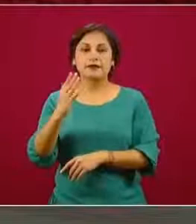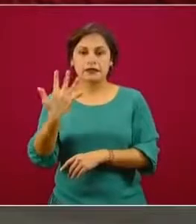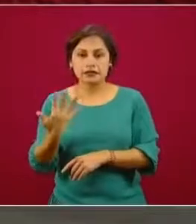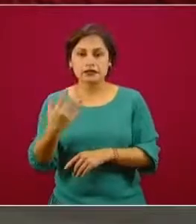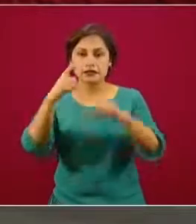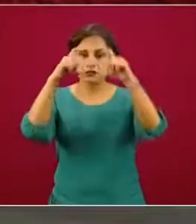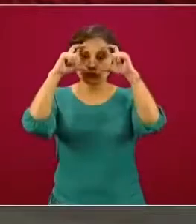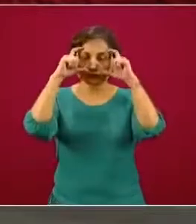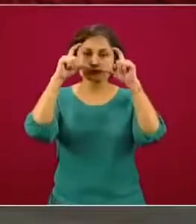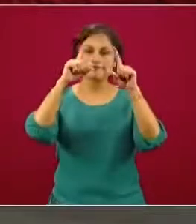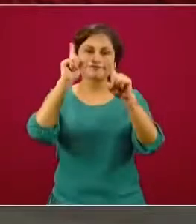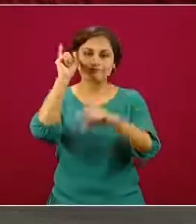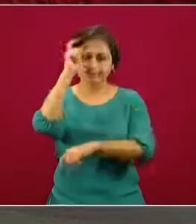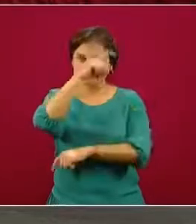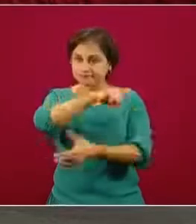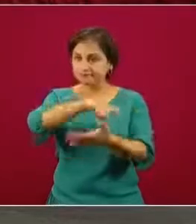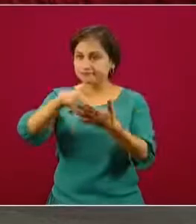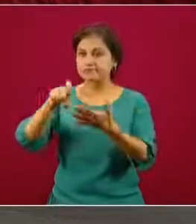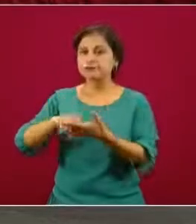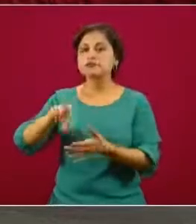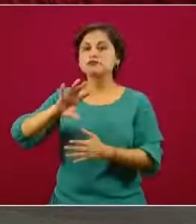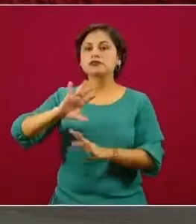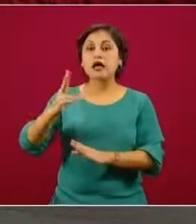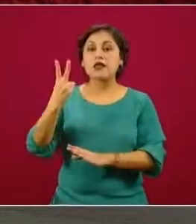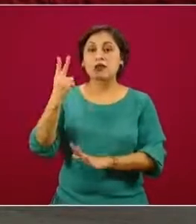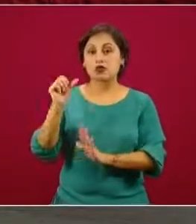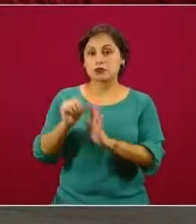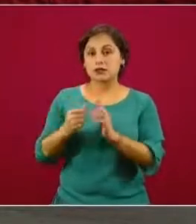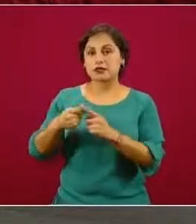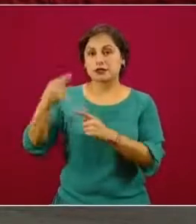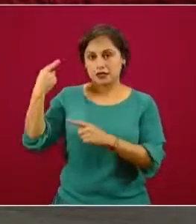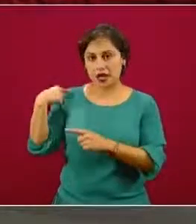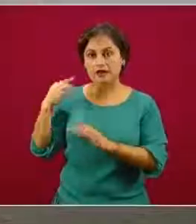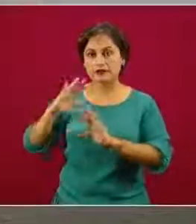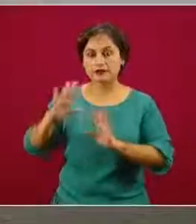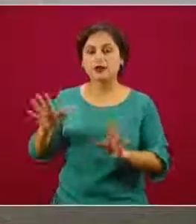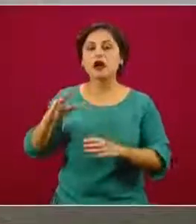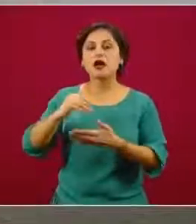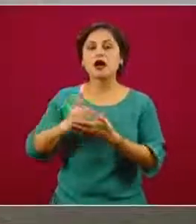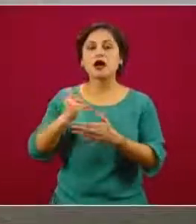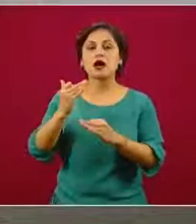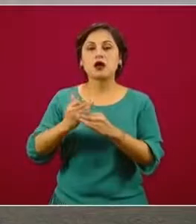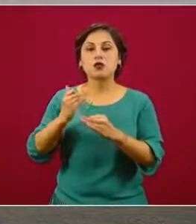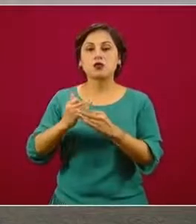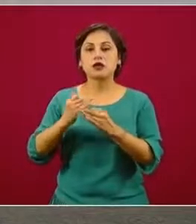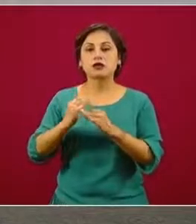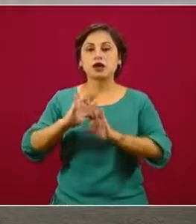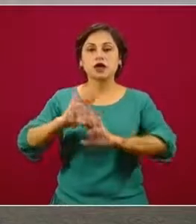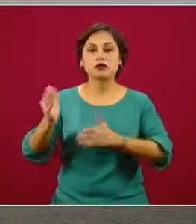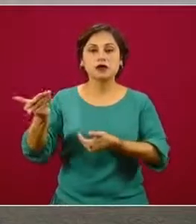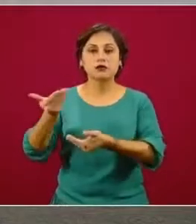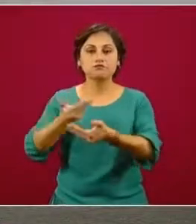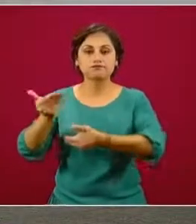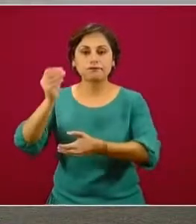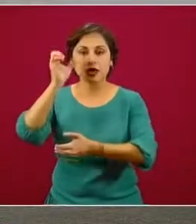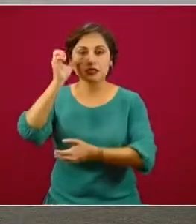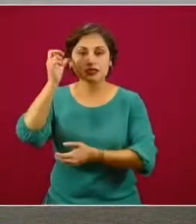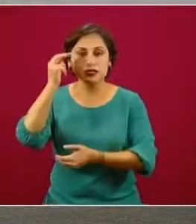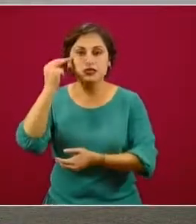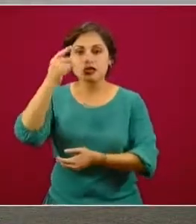Esa situación cambió posteriormente y ya desde que empezamos a tener este puente aéreo entre China y